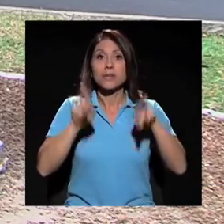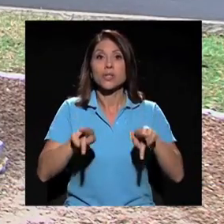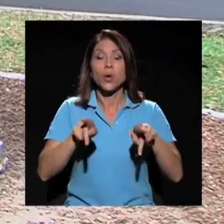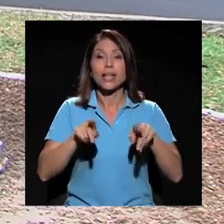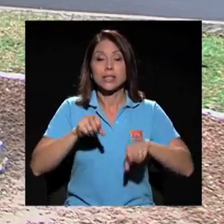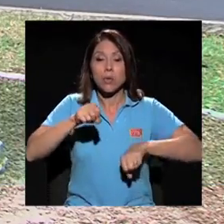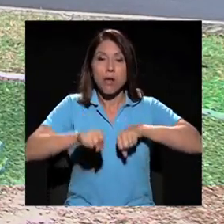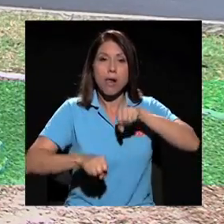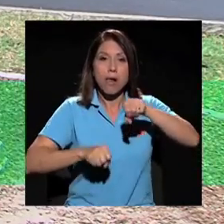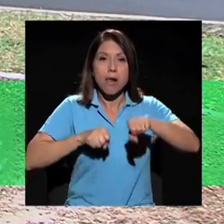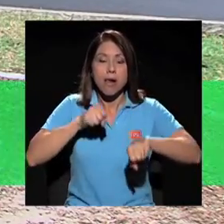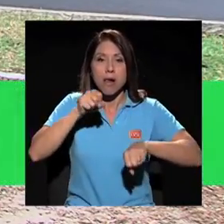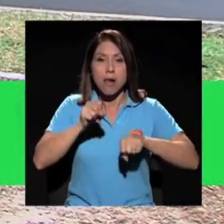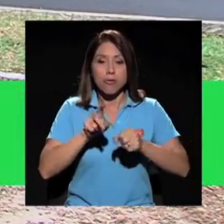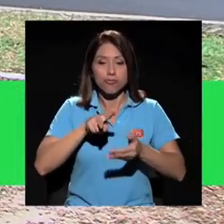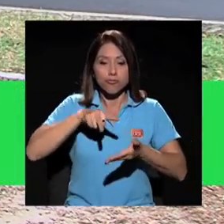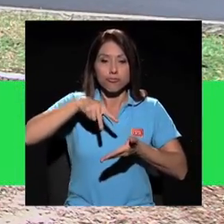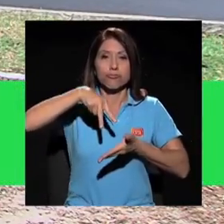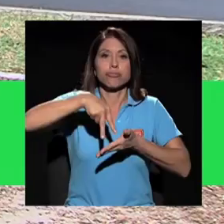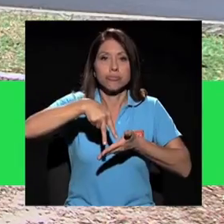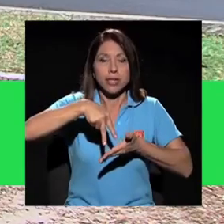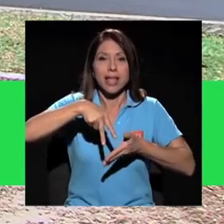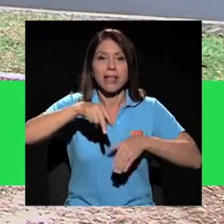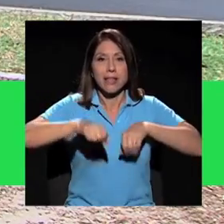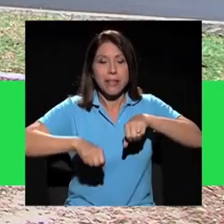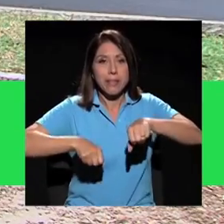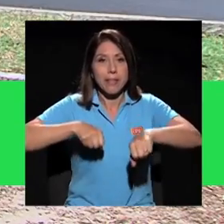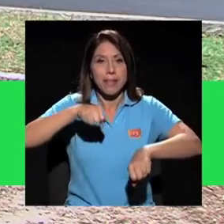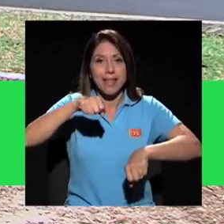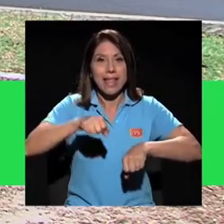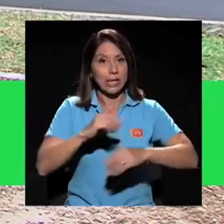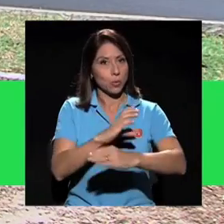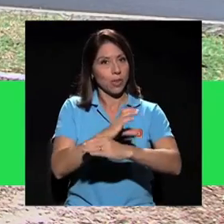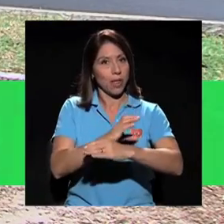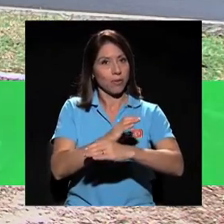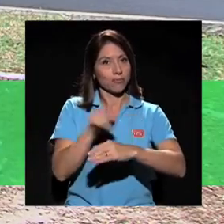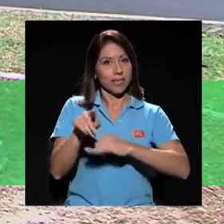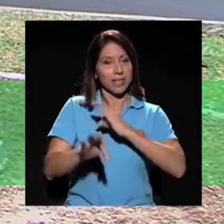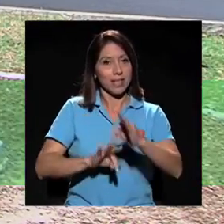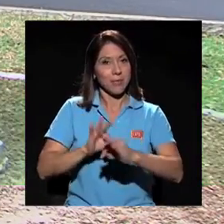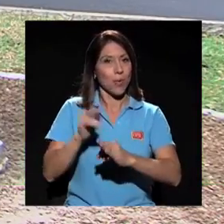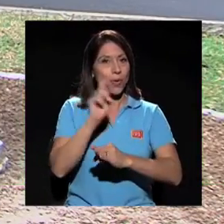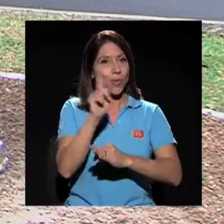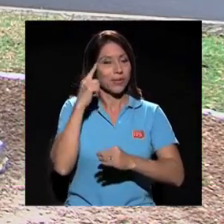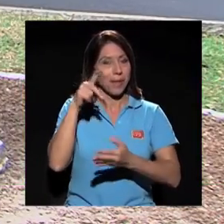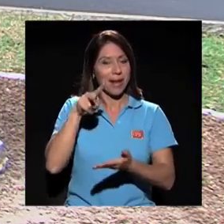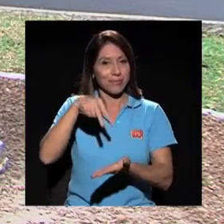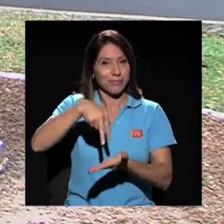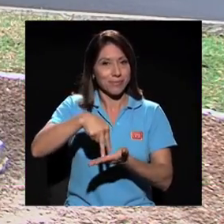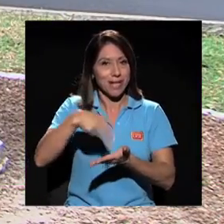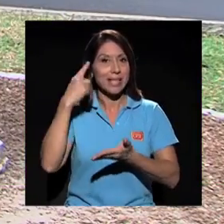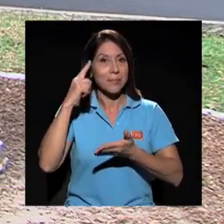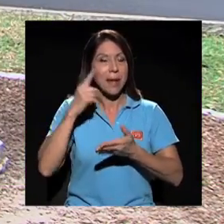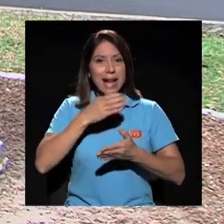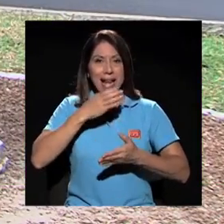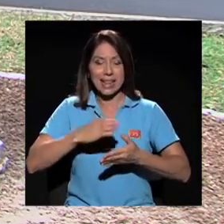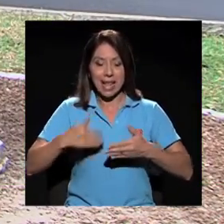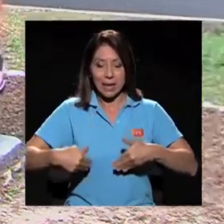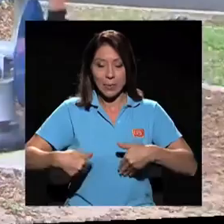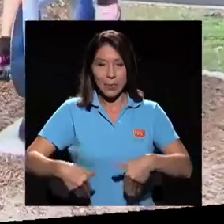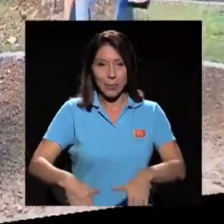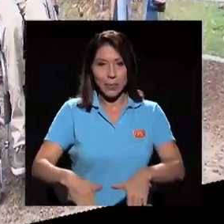Hay personas que se ponen de pie, hay que tener mucho cuidado con este tipo de bicicleta porque no es tanto para ponerse de pie, es más que todo para calentar el tren